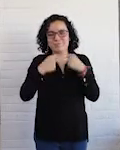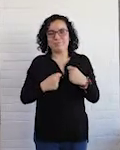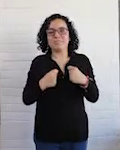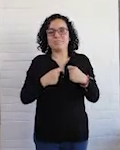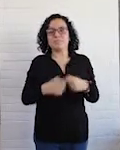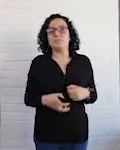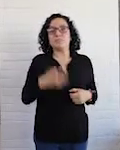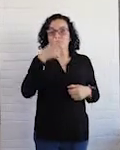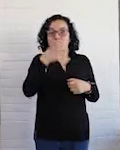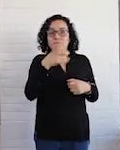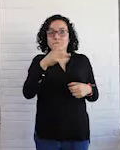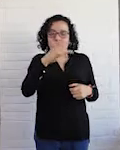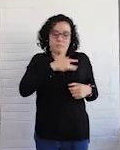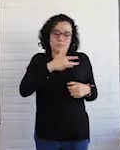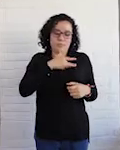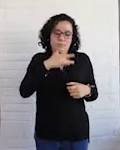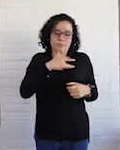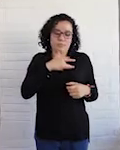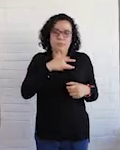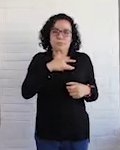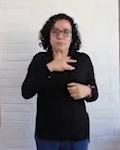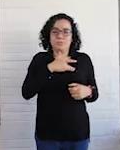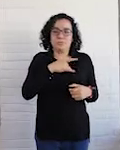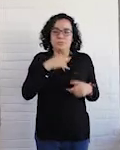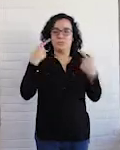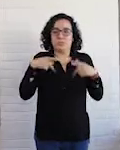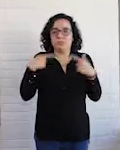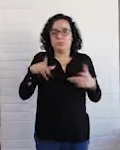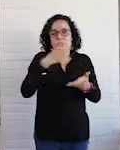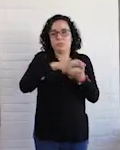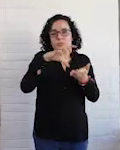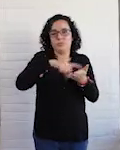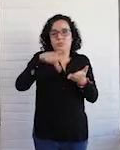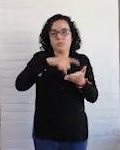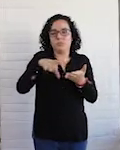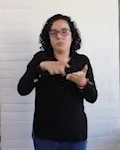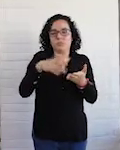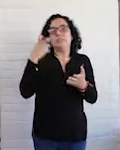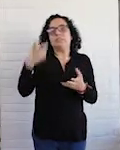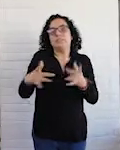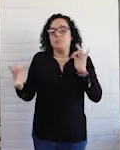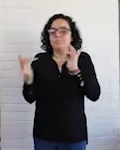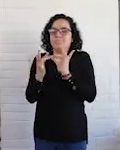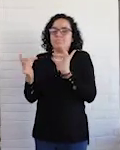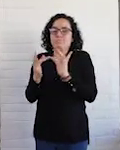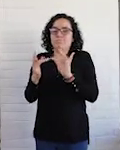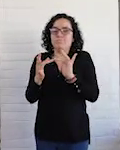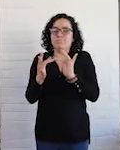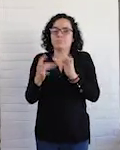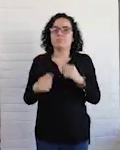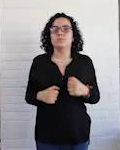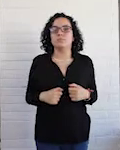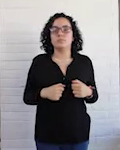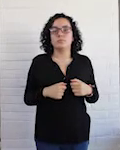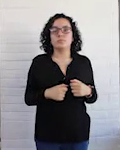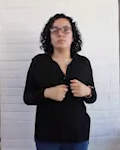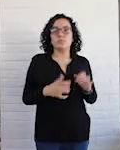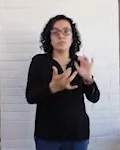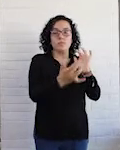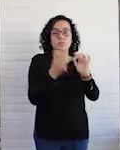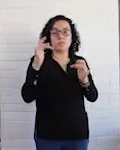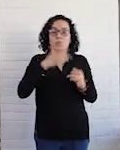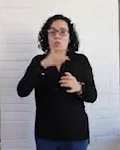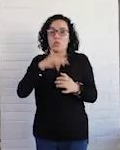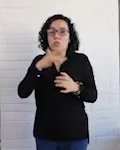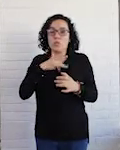del consumidor, ese es el corazón de la marca. Conectarlos. Ese es lo que tenemos que hacer. Conectar el corazón